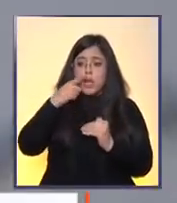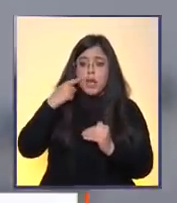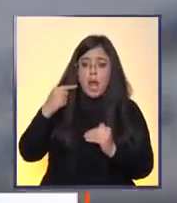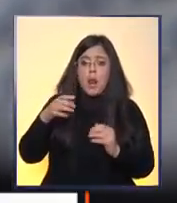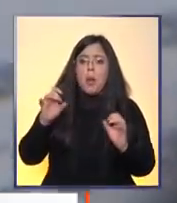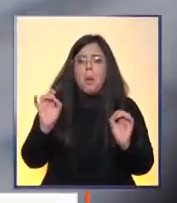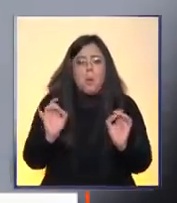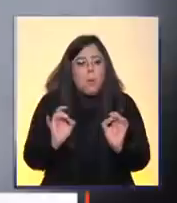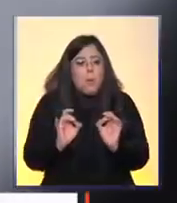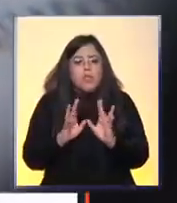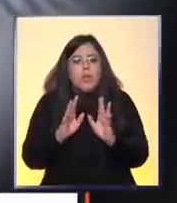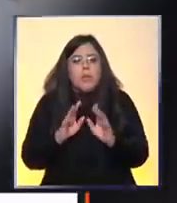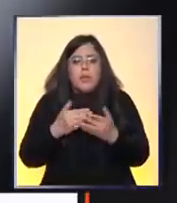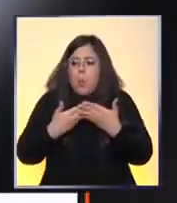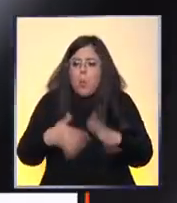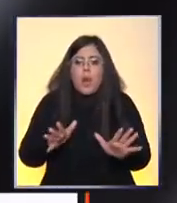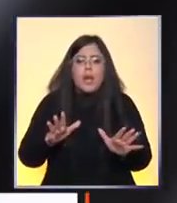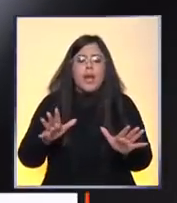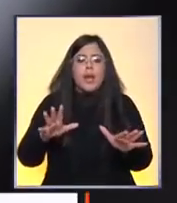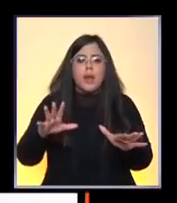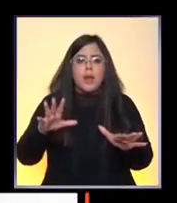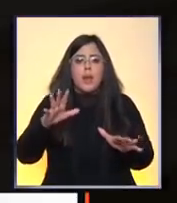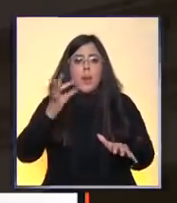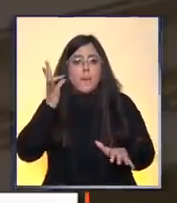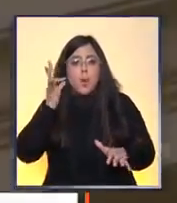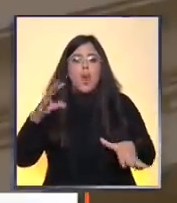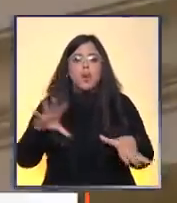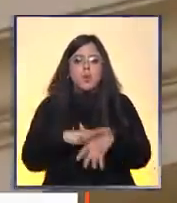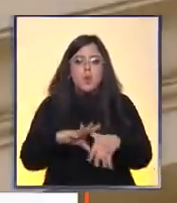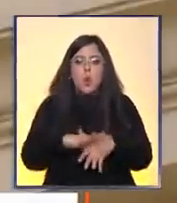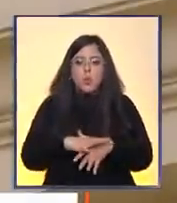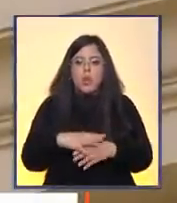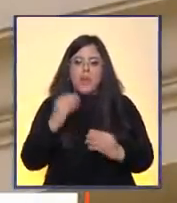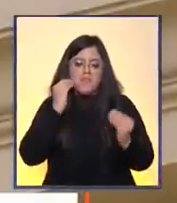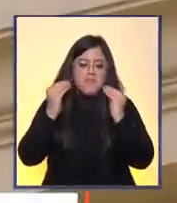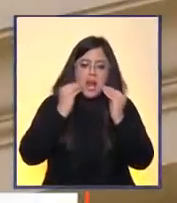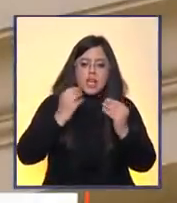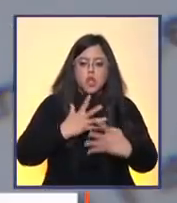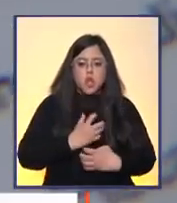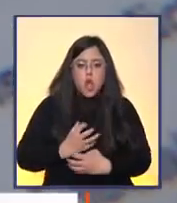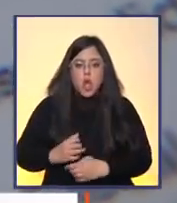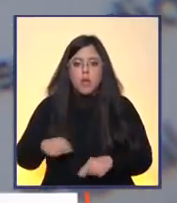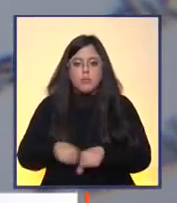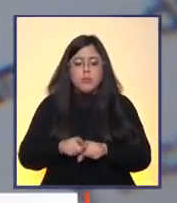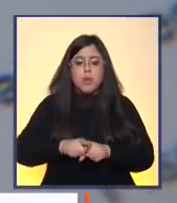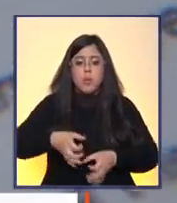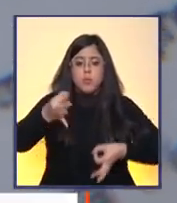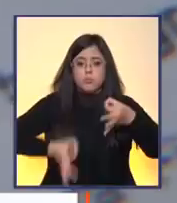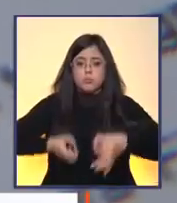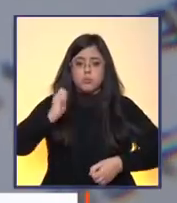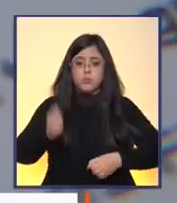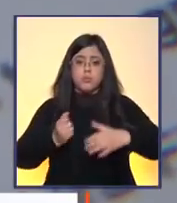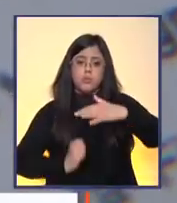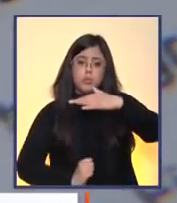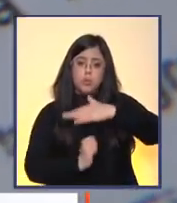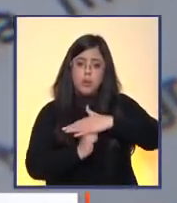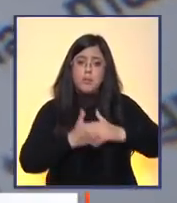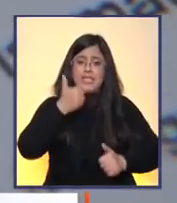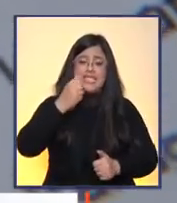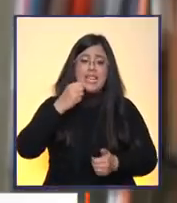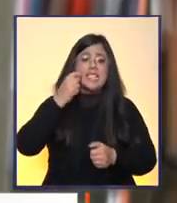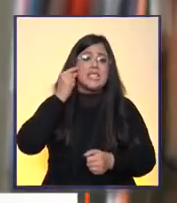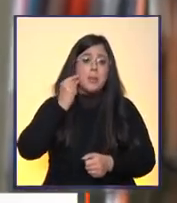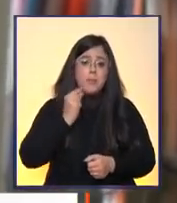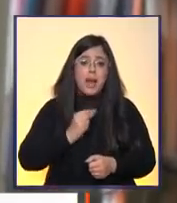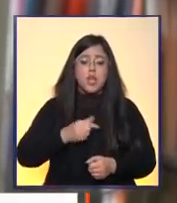y manosearlas, y que eso no era malo. La Corte Suprema determinó el 6 de mayo expulsar al juez